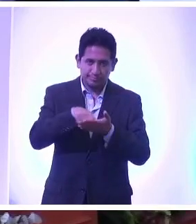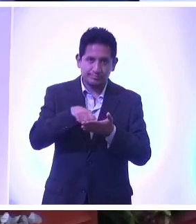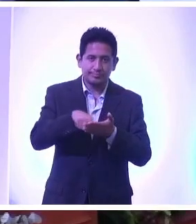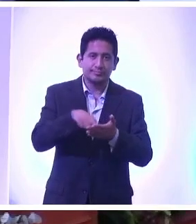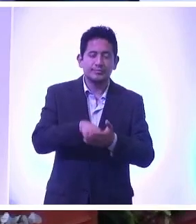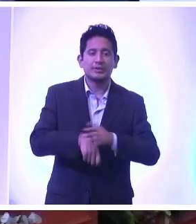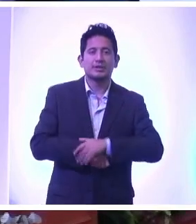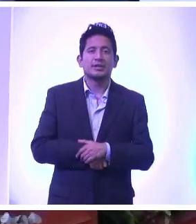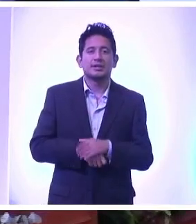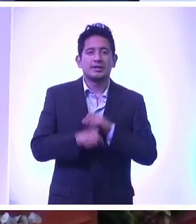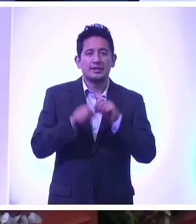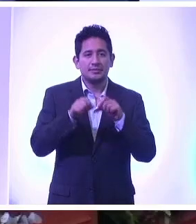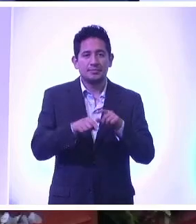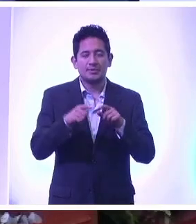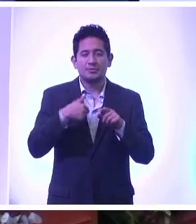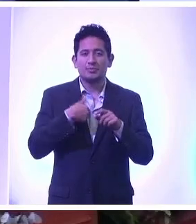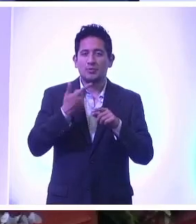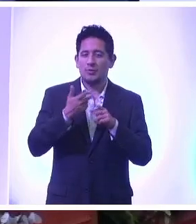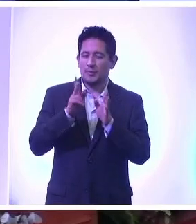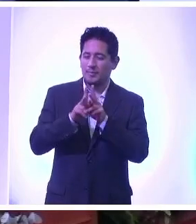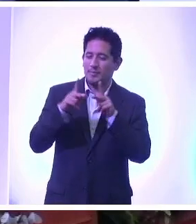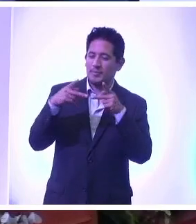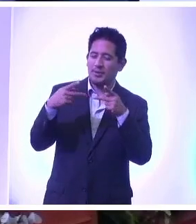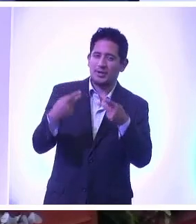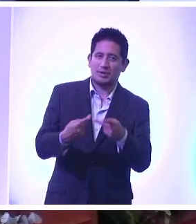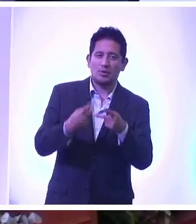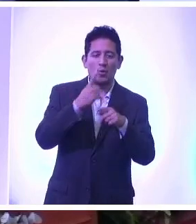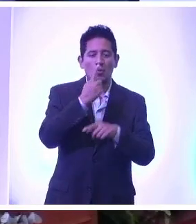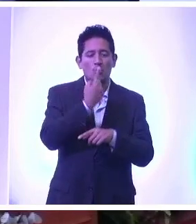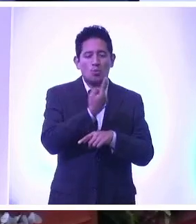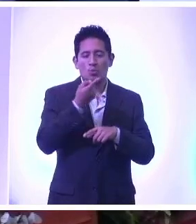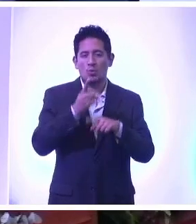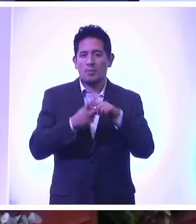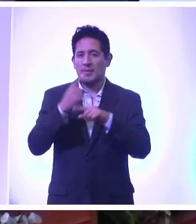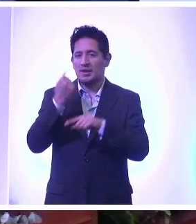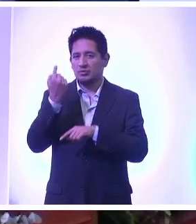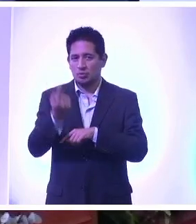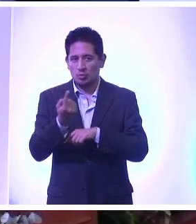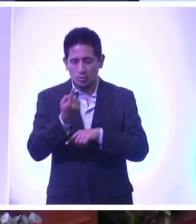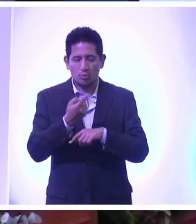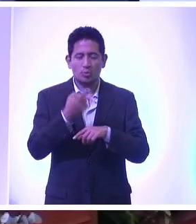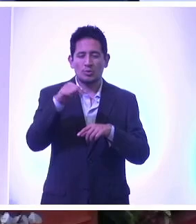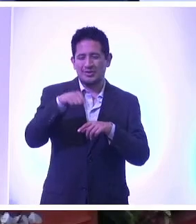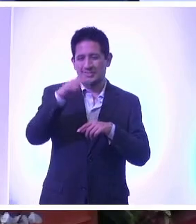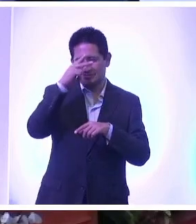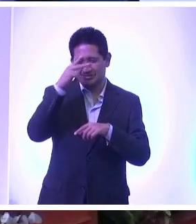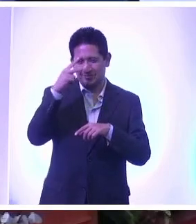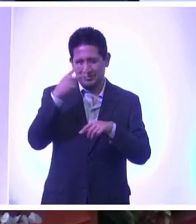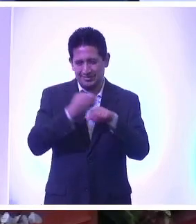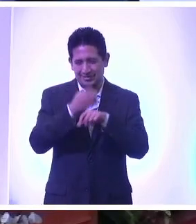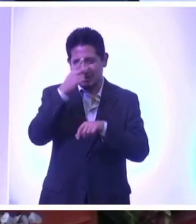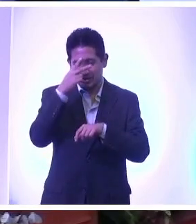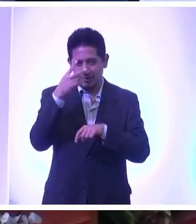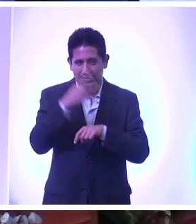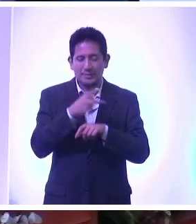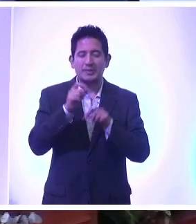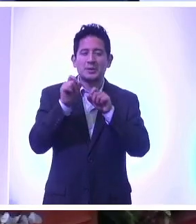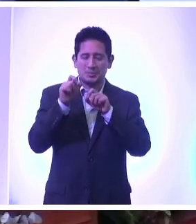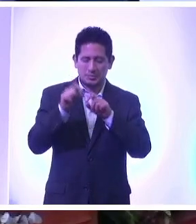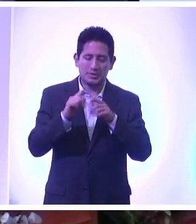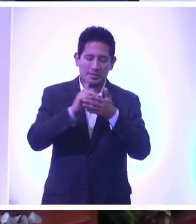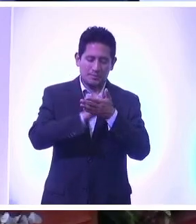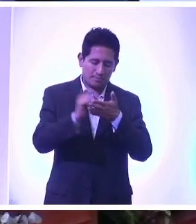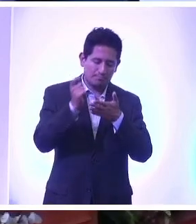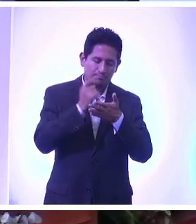Y es columnista de los periódicos 1+ un y Milenio Estado de México cuenta con una diversidad